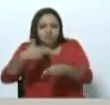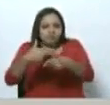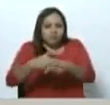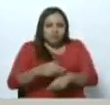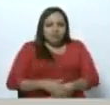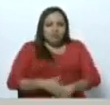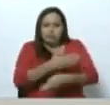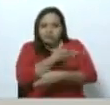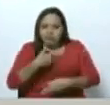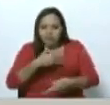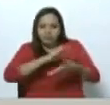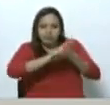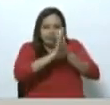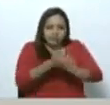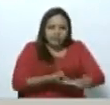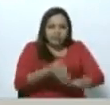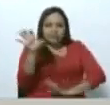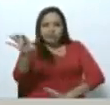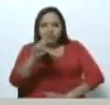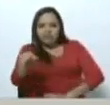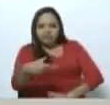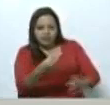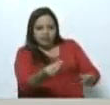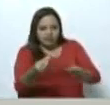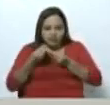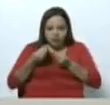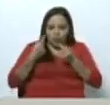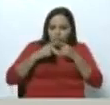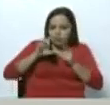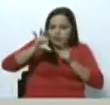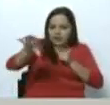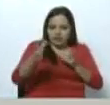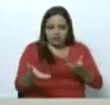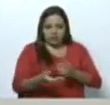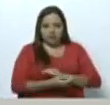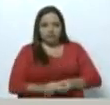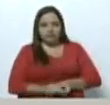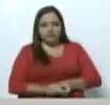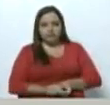quieren desmantelar el país para llevarse el material como chatarra.